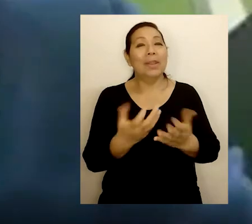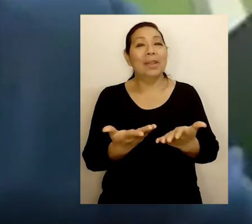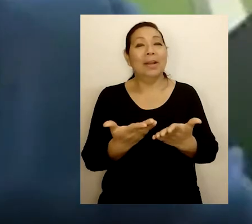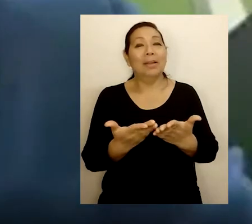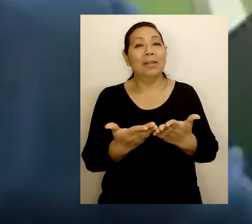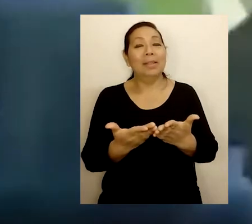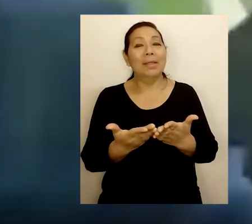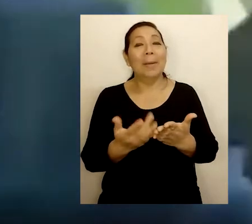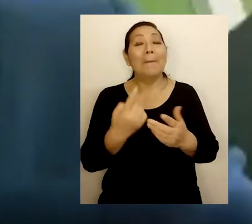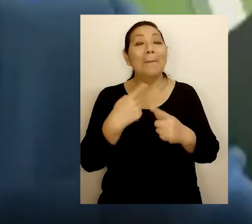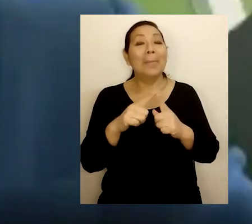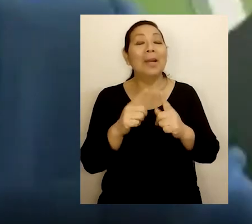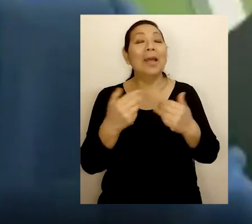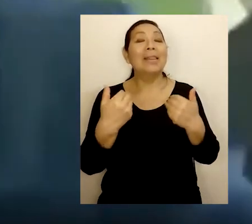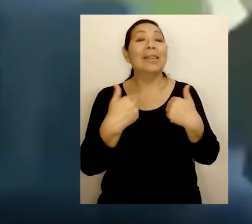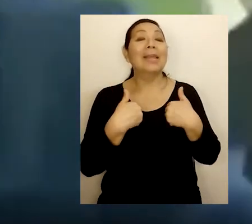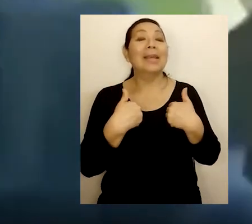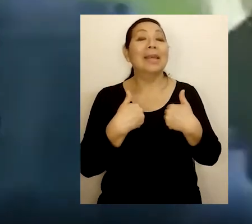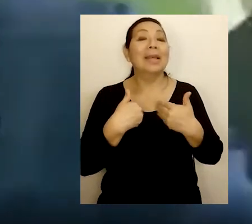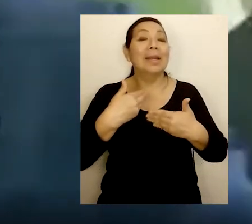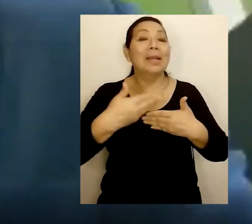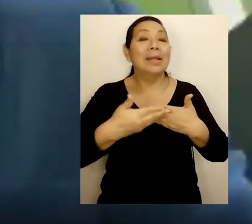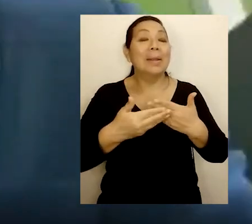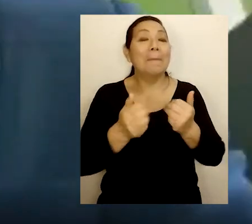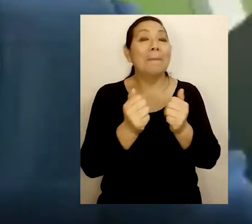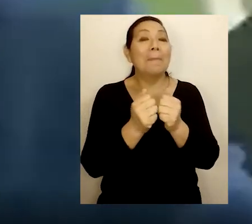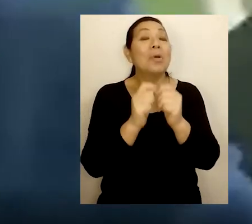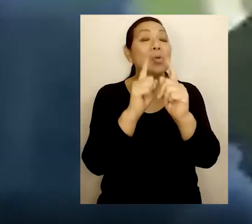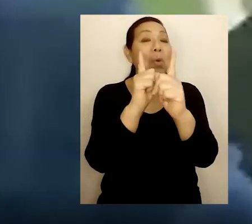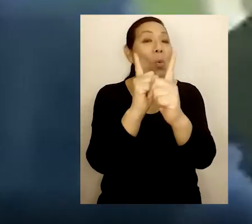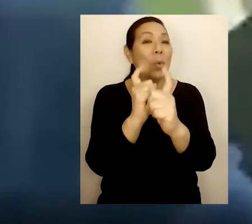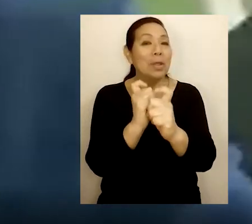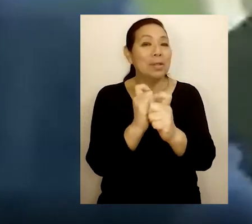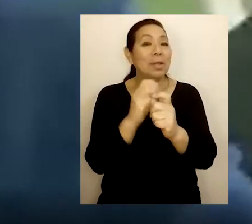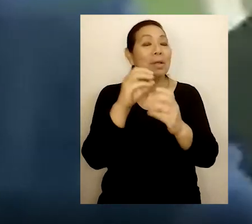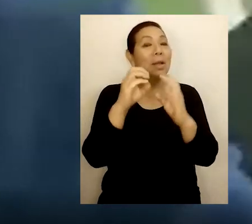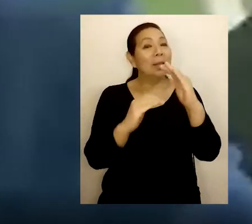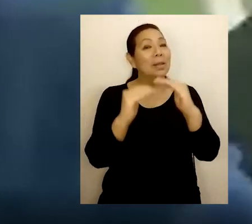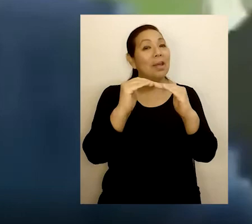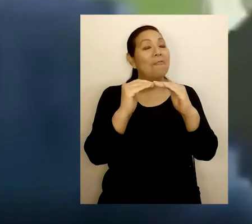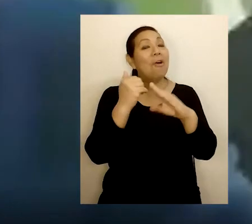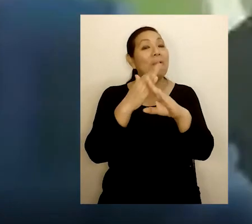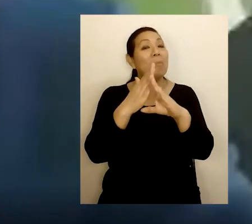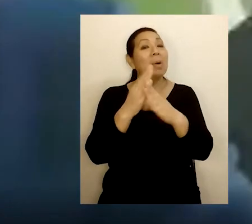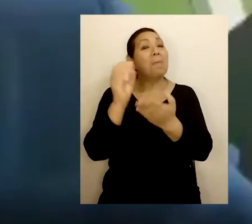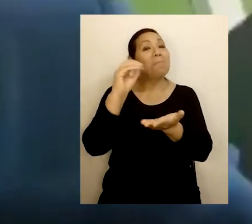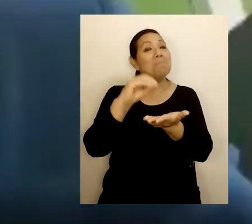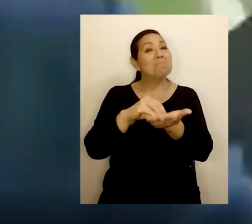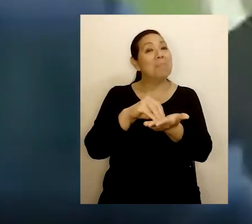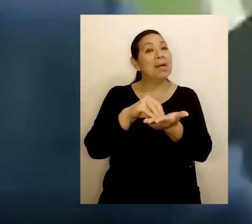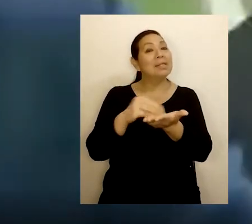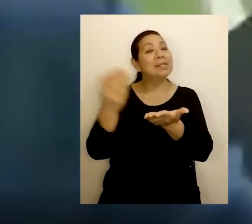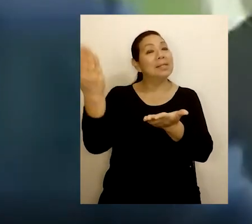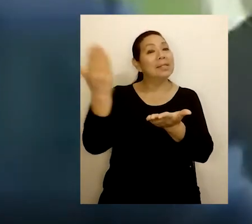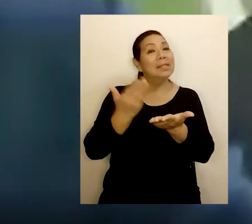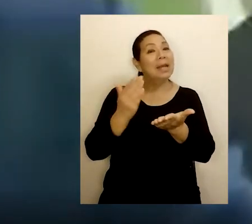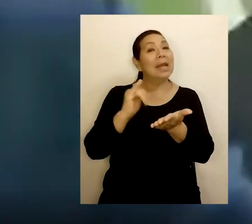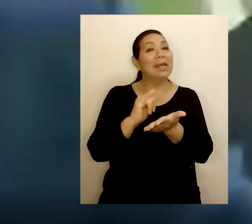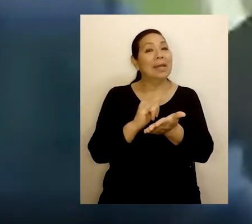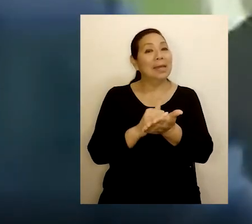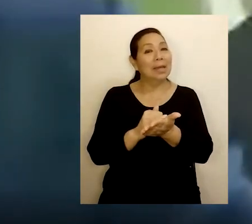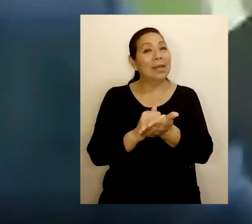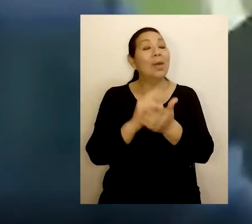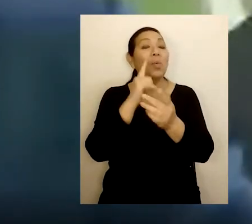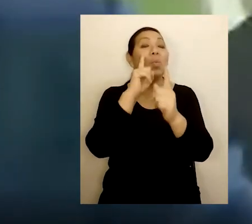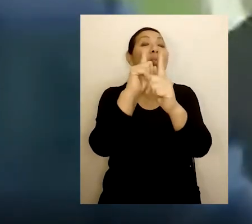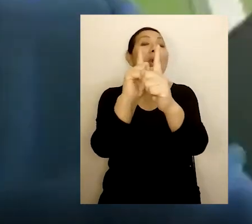En el presente caso sí se advierte que la sentencia que se está cuestionando cumple con el estándar de motivación y más bien lo que se advierte acá es que